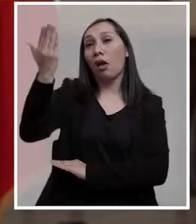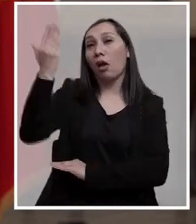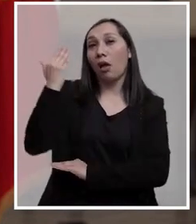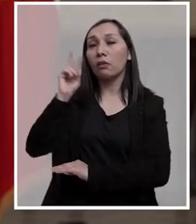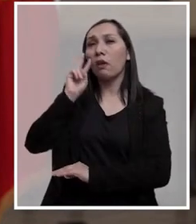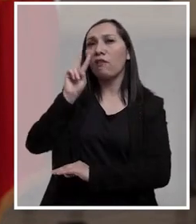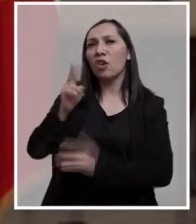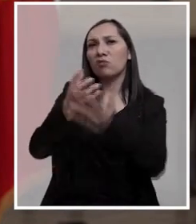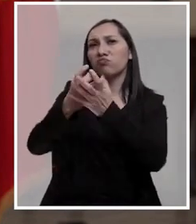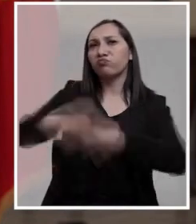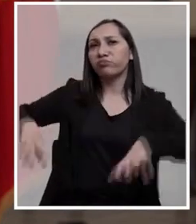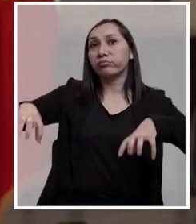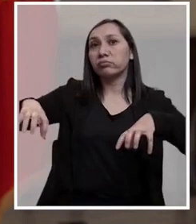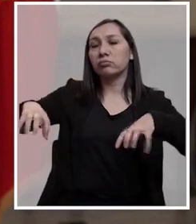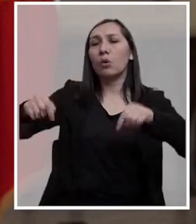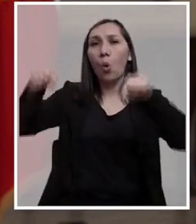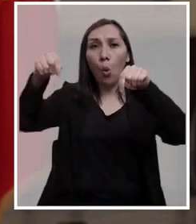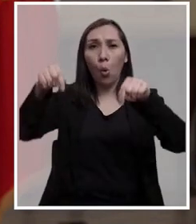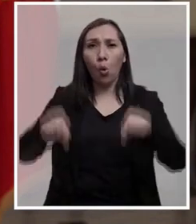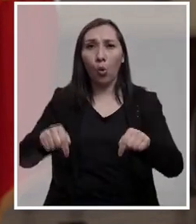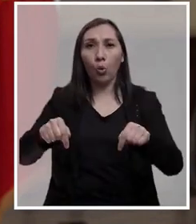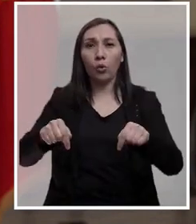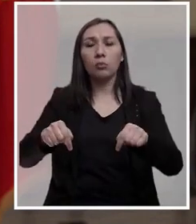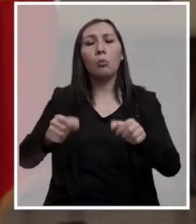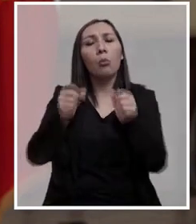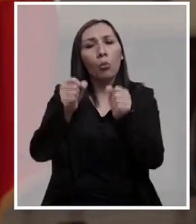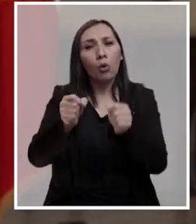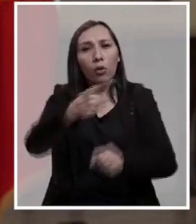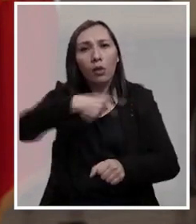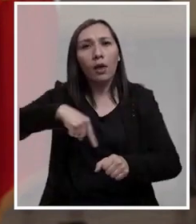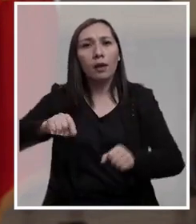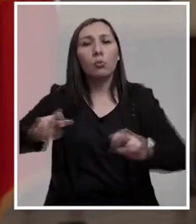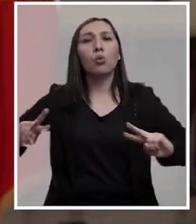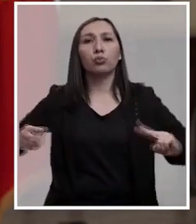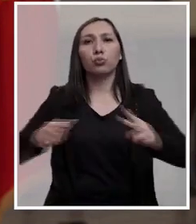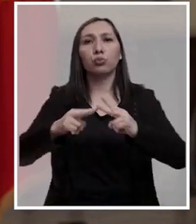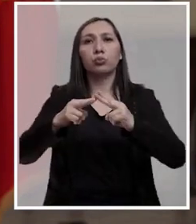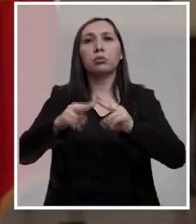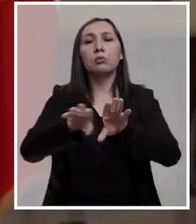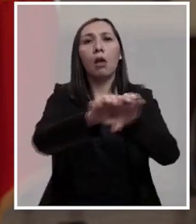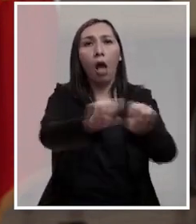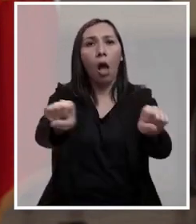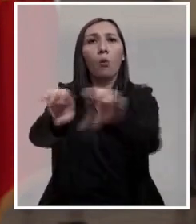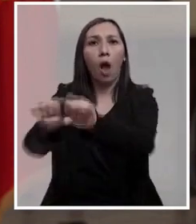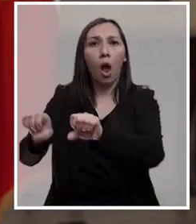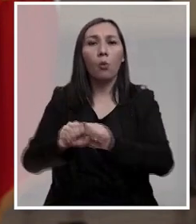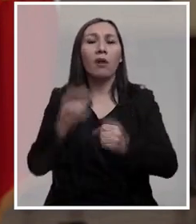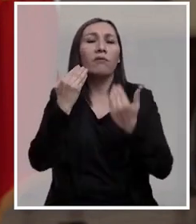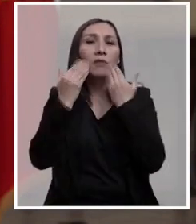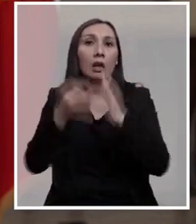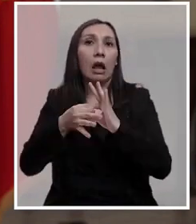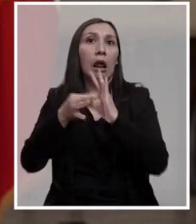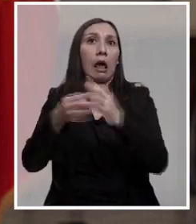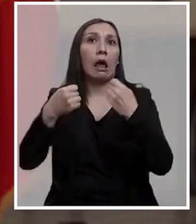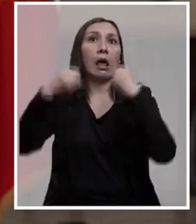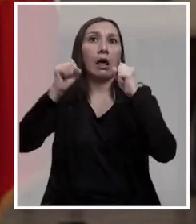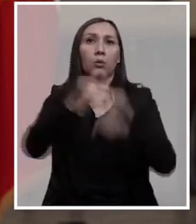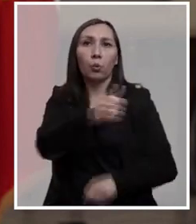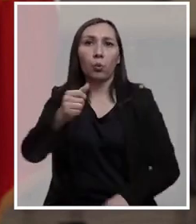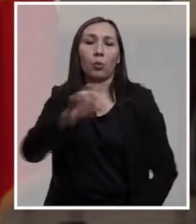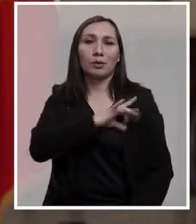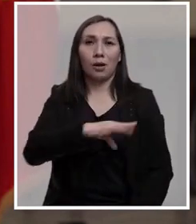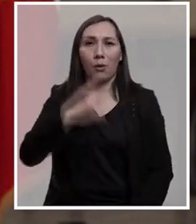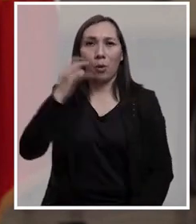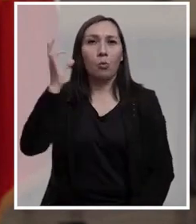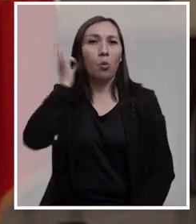que así como en el pasado hemos visto división hoy seamos capaces de construir un consenso que beneficie a todas